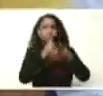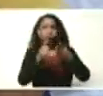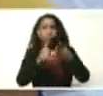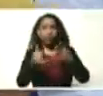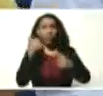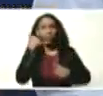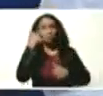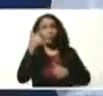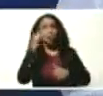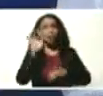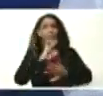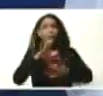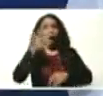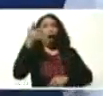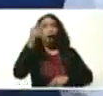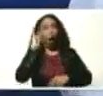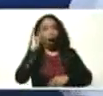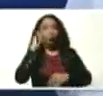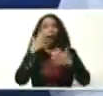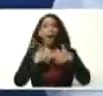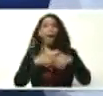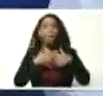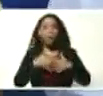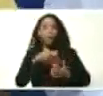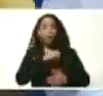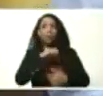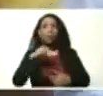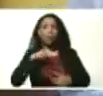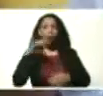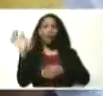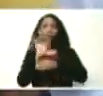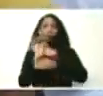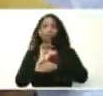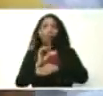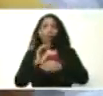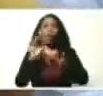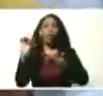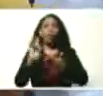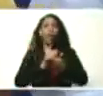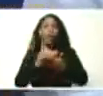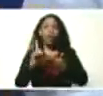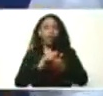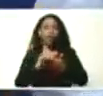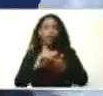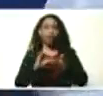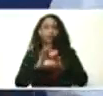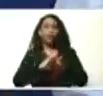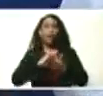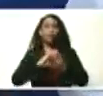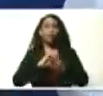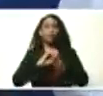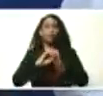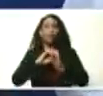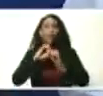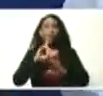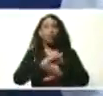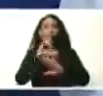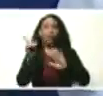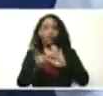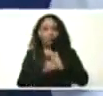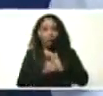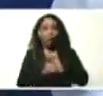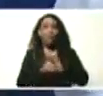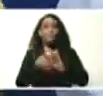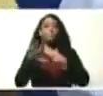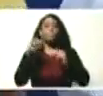telefónicas. Bueno, ya tenemos las empresas privadas, están funcionando, Digitel, Movistar, y está por recuperarse Movilnet. De igual manera,